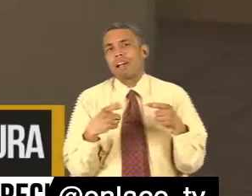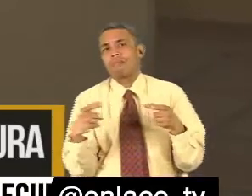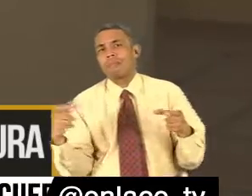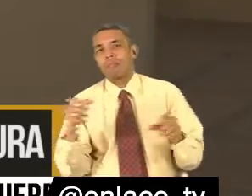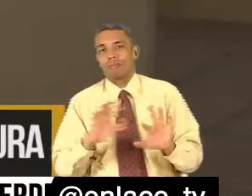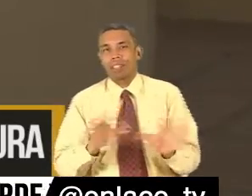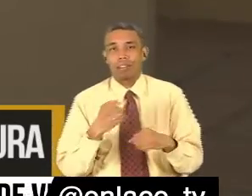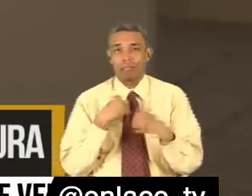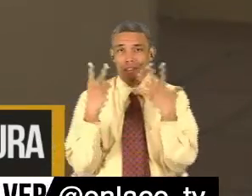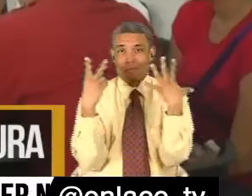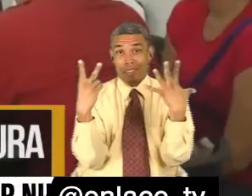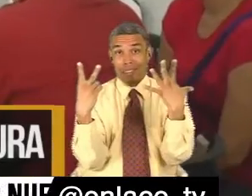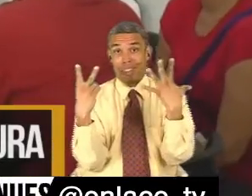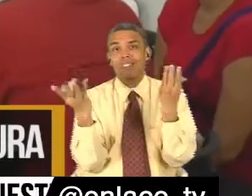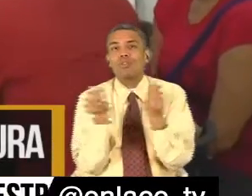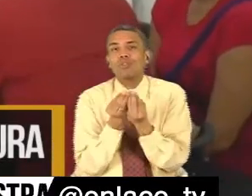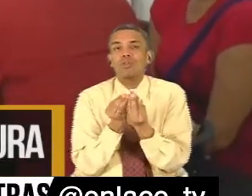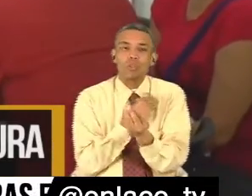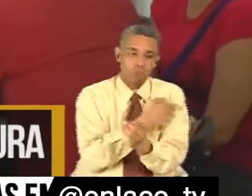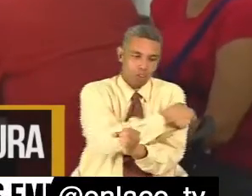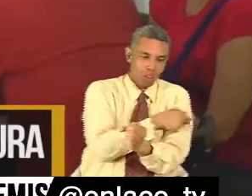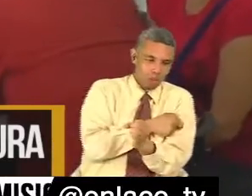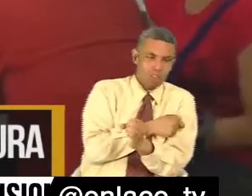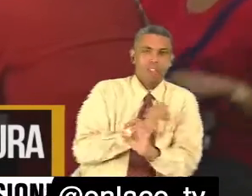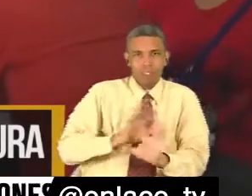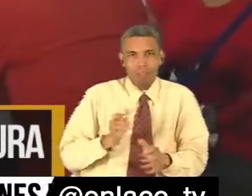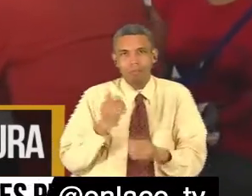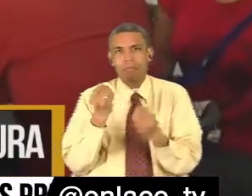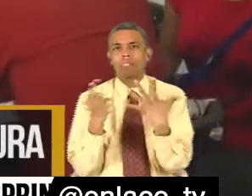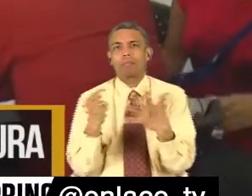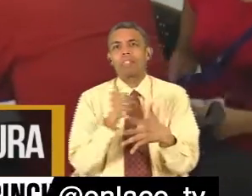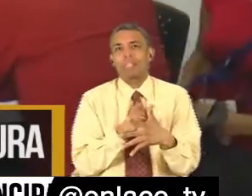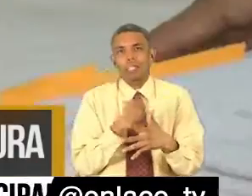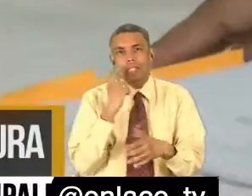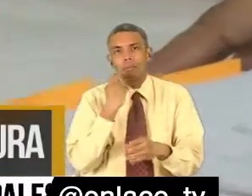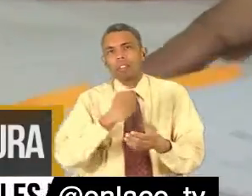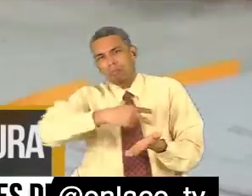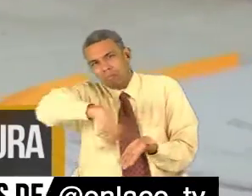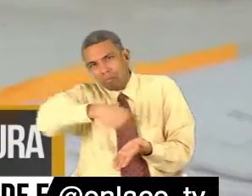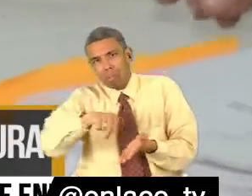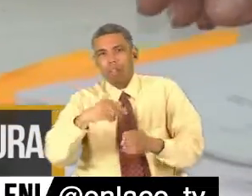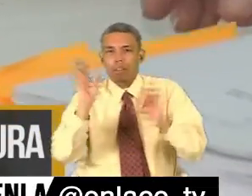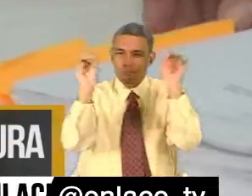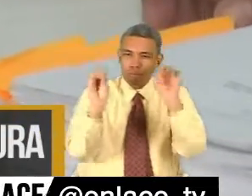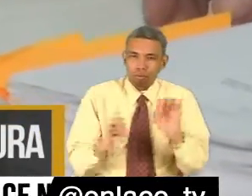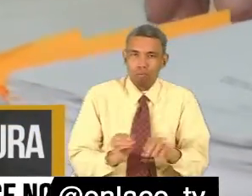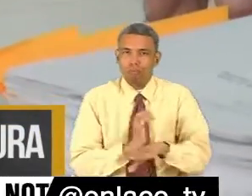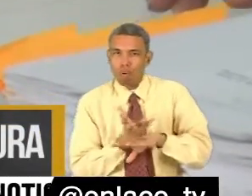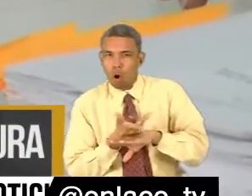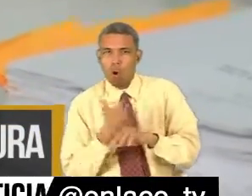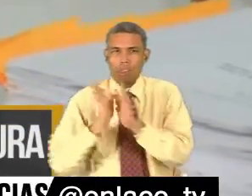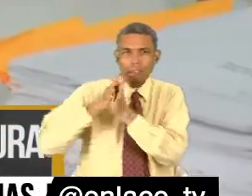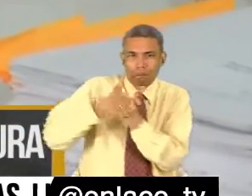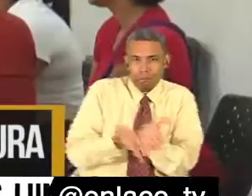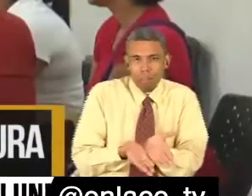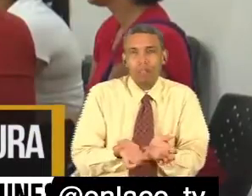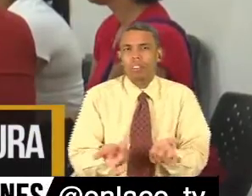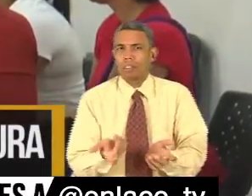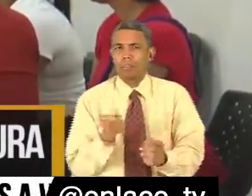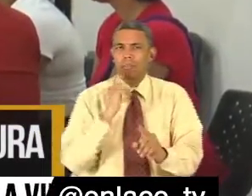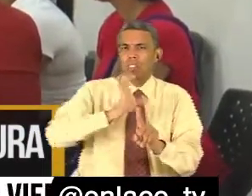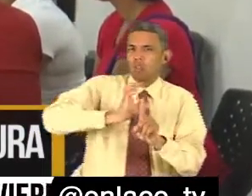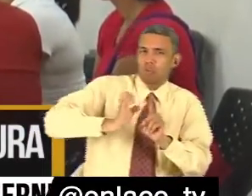los 7 representantes de los 7 gremios culturales como artes audiovisuales, danza, música, artes plásticas, literatura, vigía del patrimonio